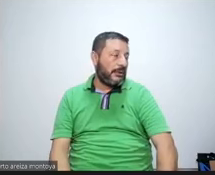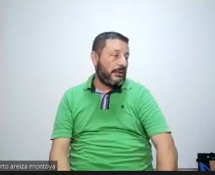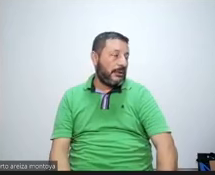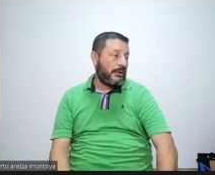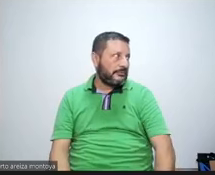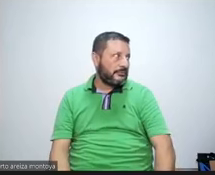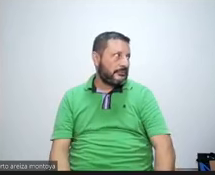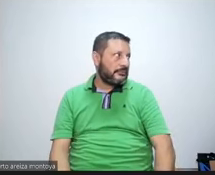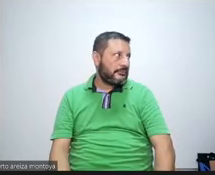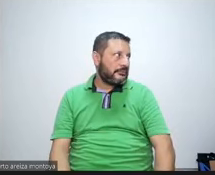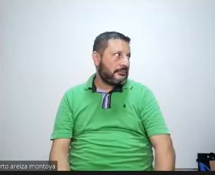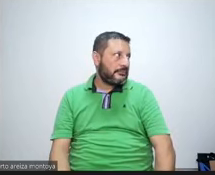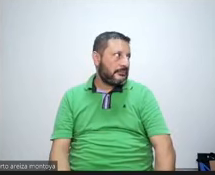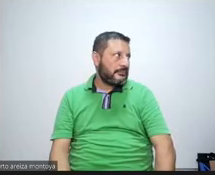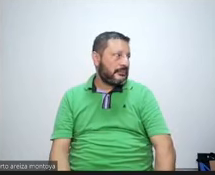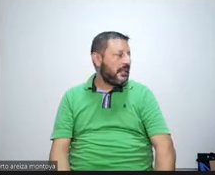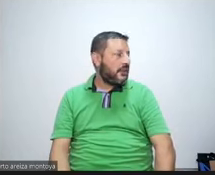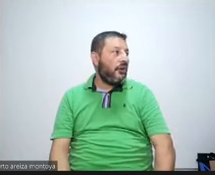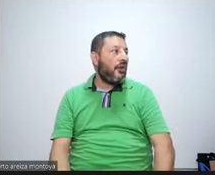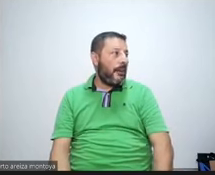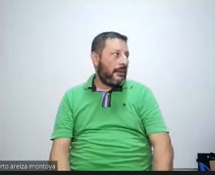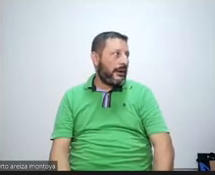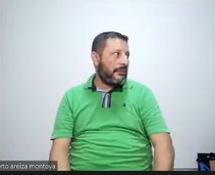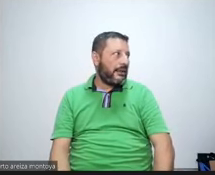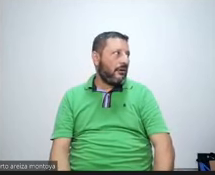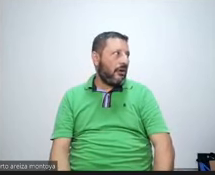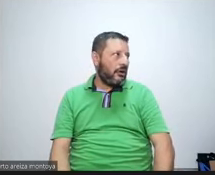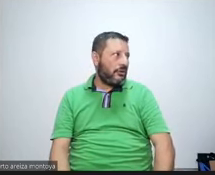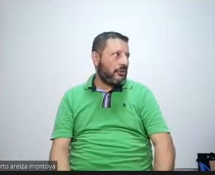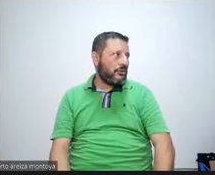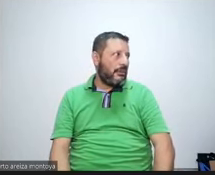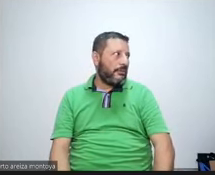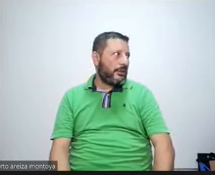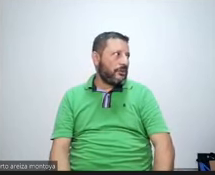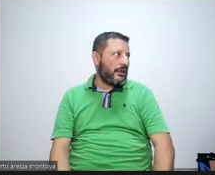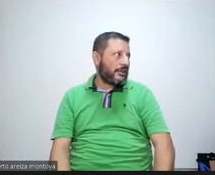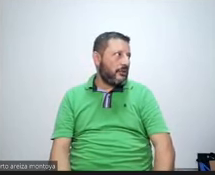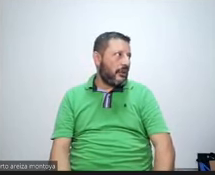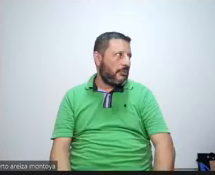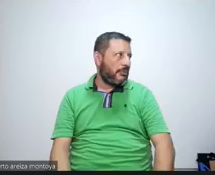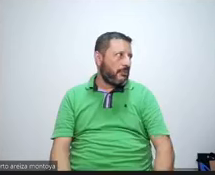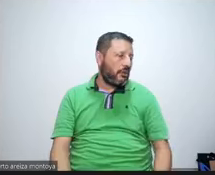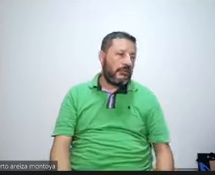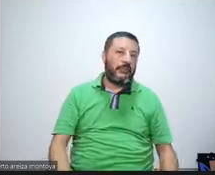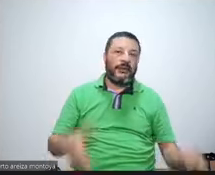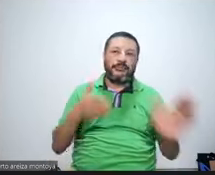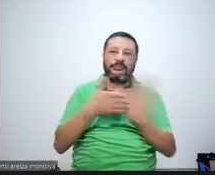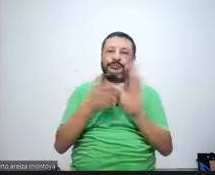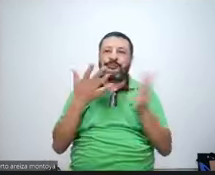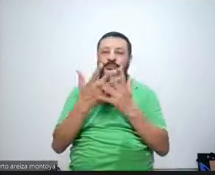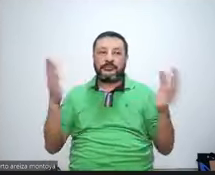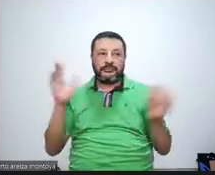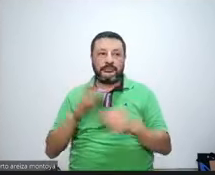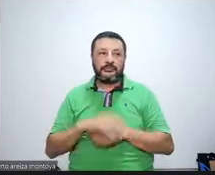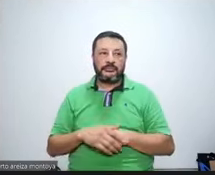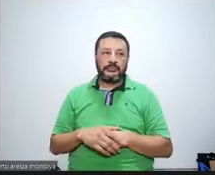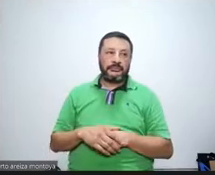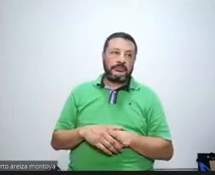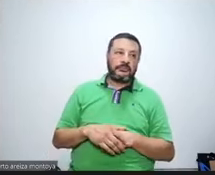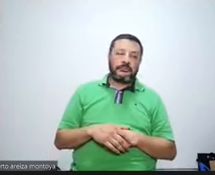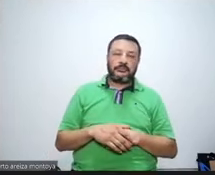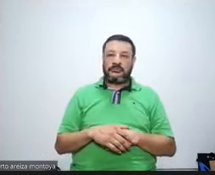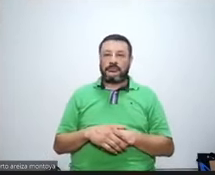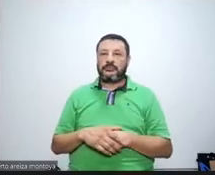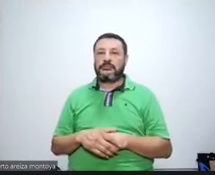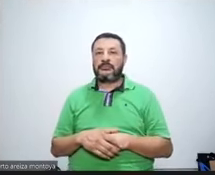cuidado, pues de te tienen que cuidar todo el tiempo. Obviamente en competencia no se puede, pero